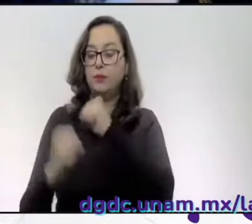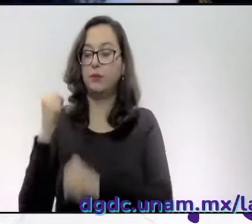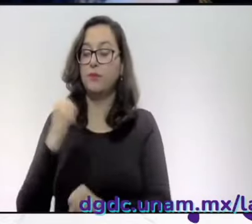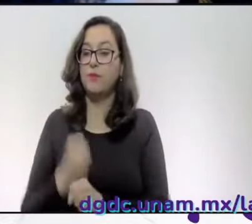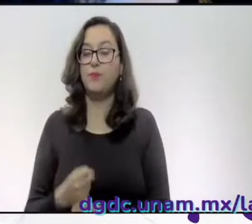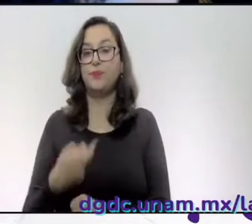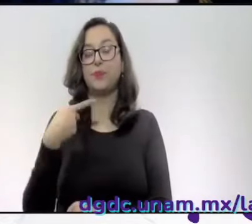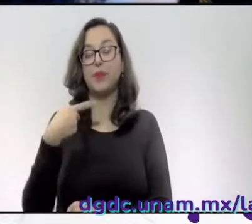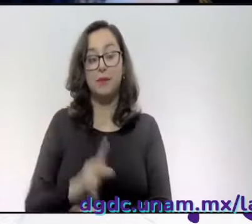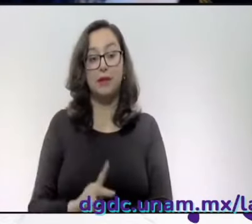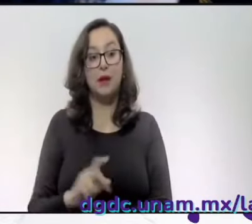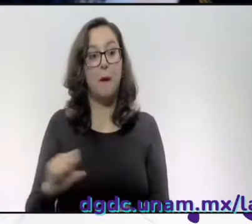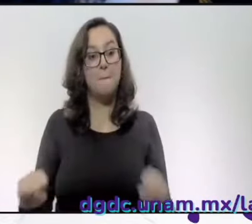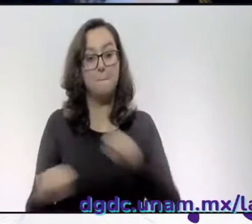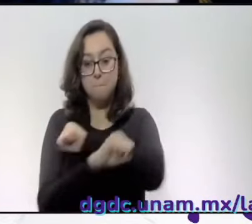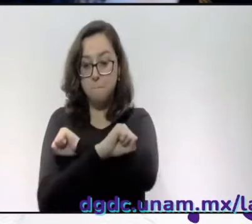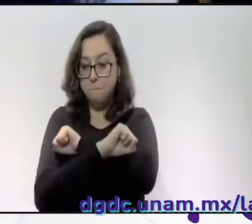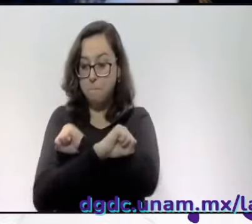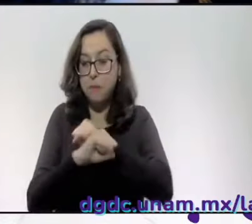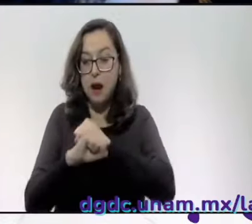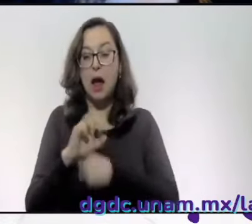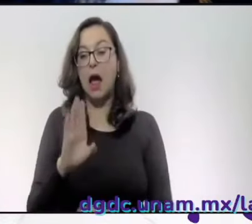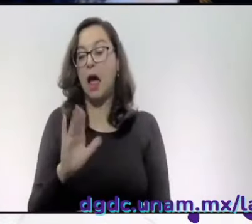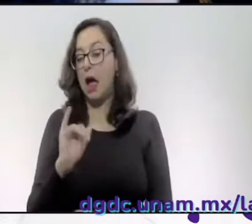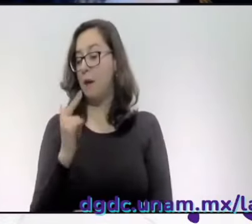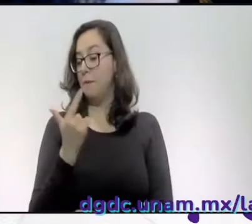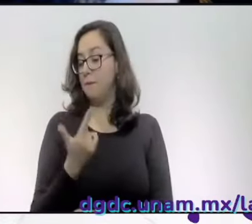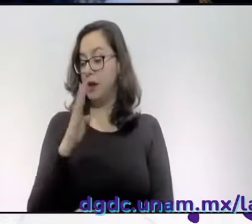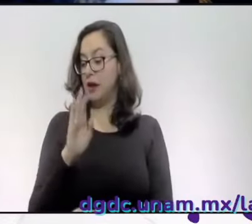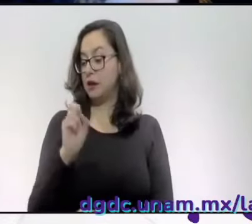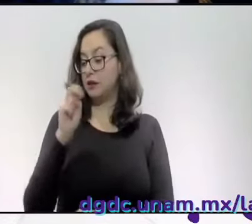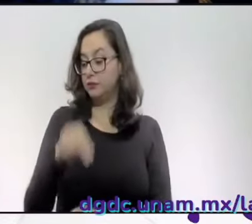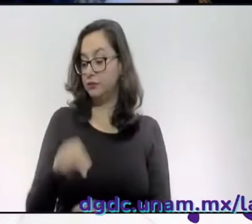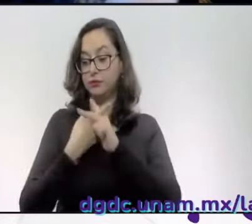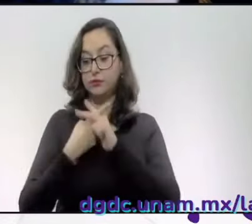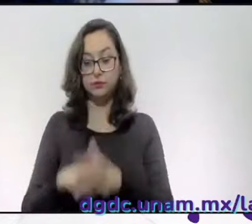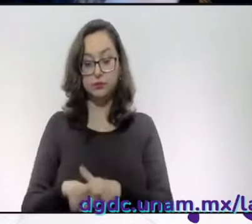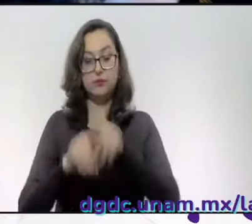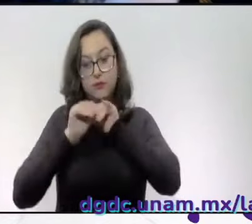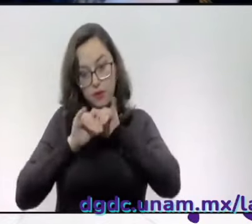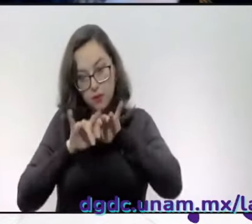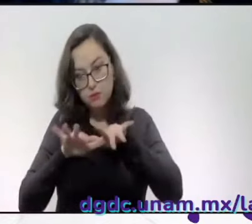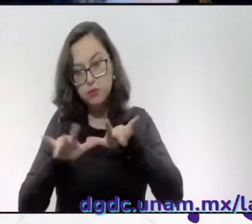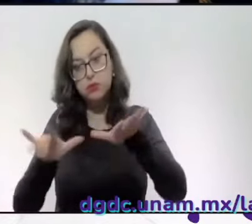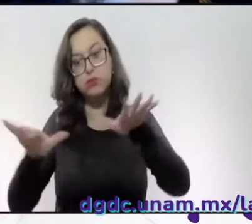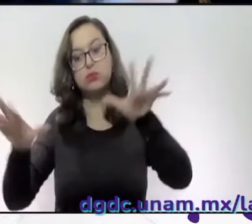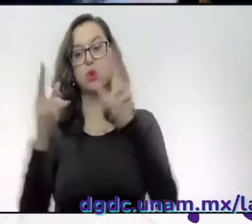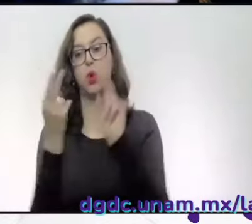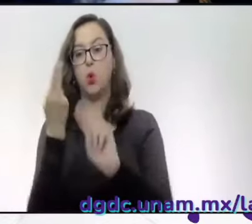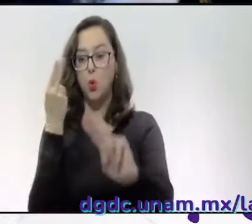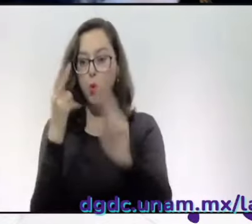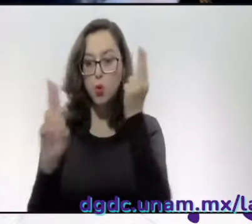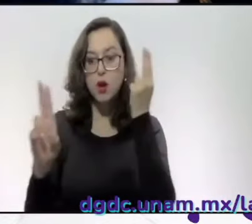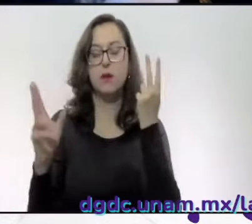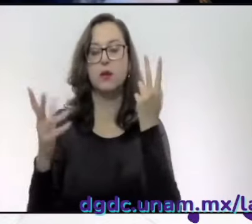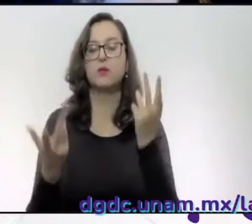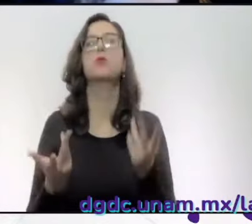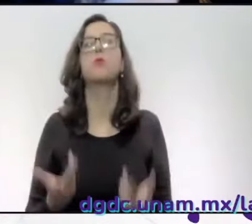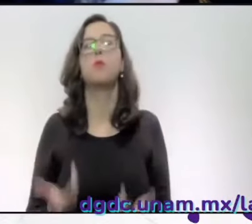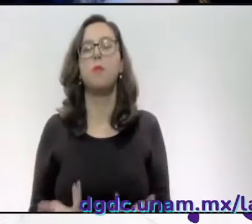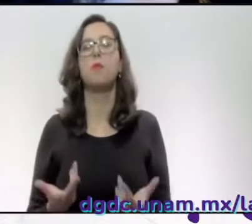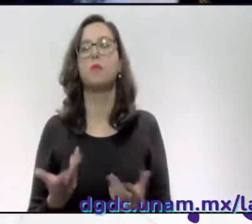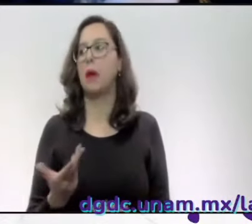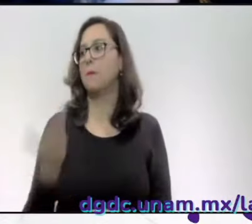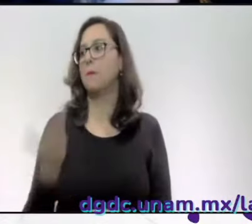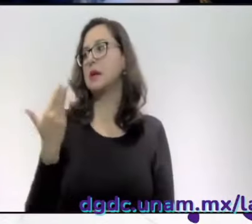explosión hace esa cantidad de años, viene de los años, fines de los años 20 del siglo pasado, hace poco menos, apenas como 100